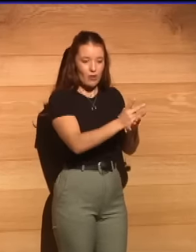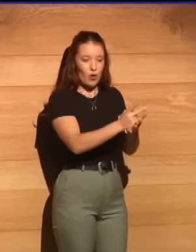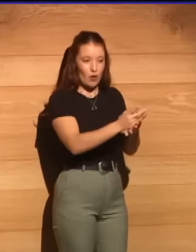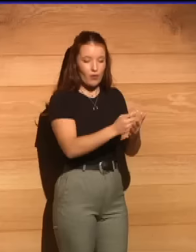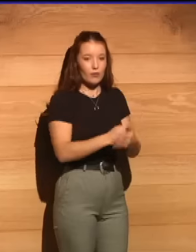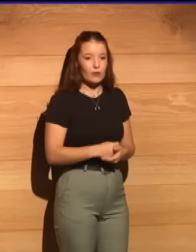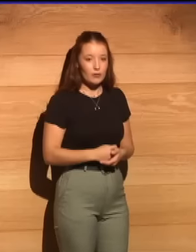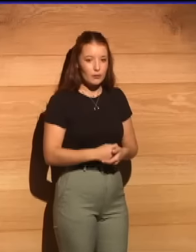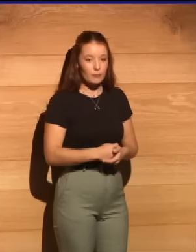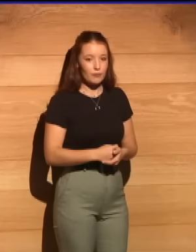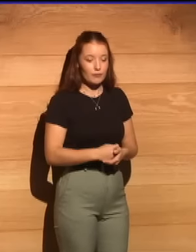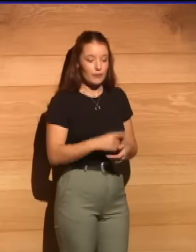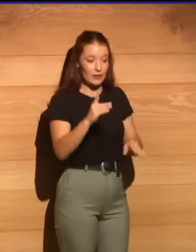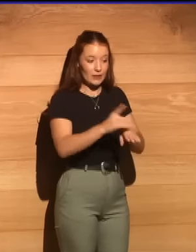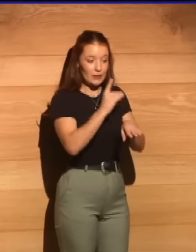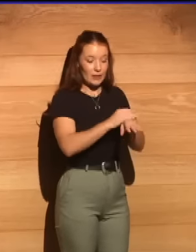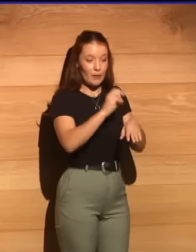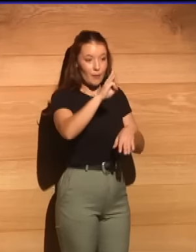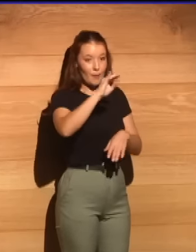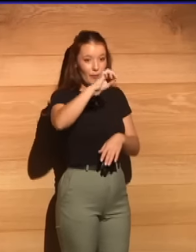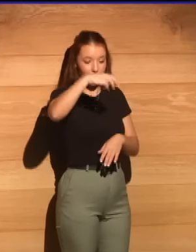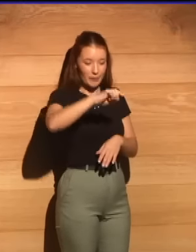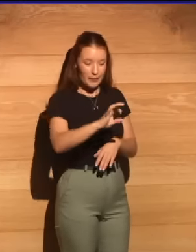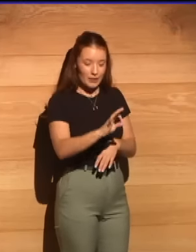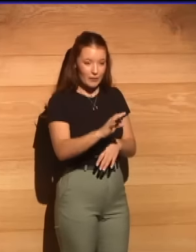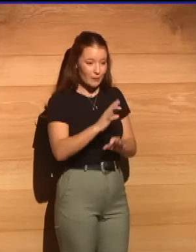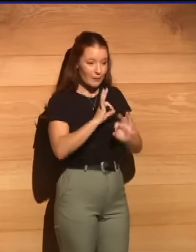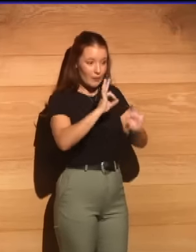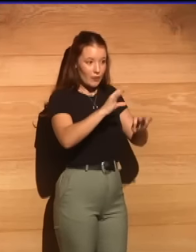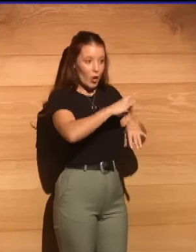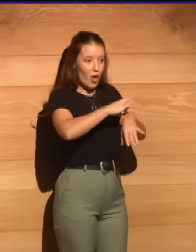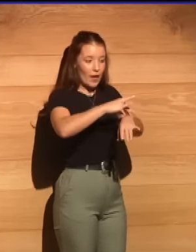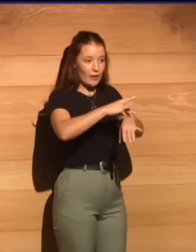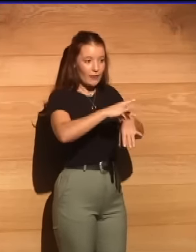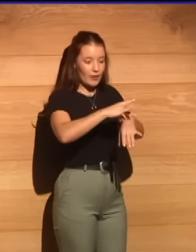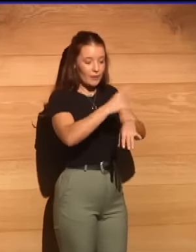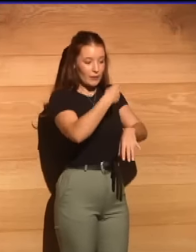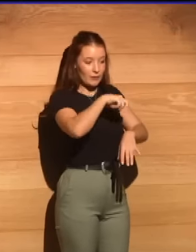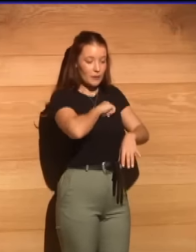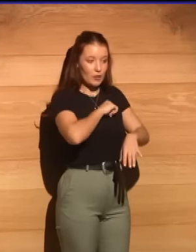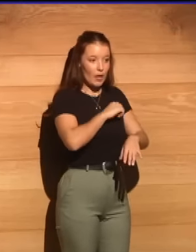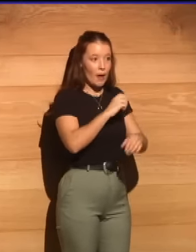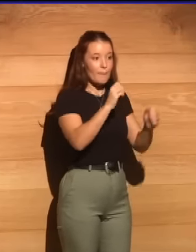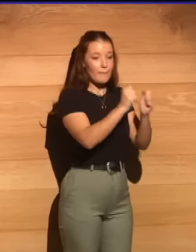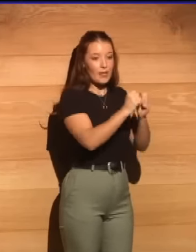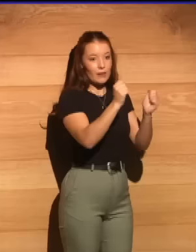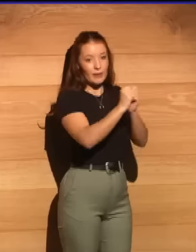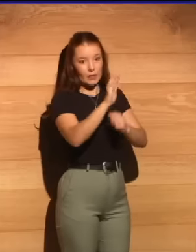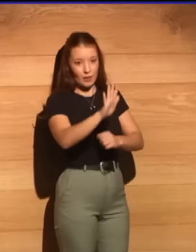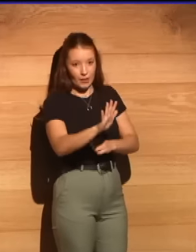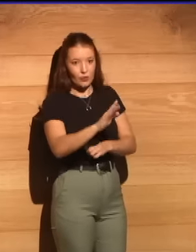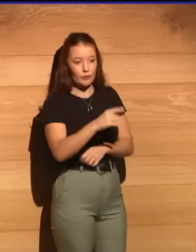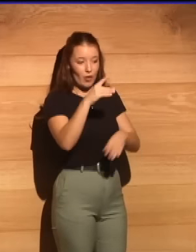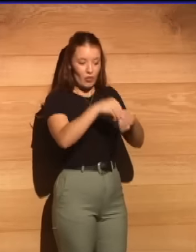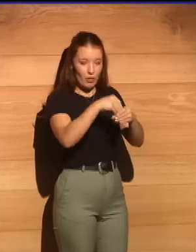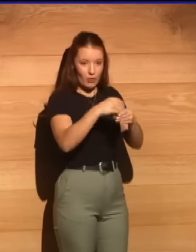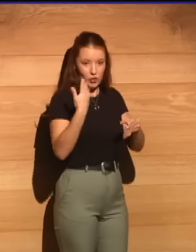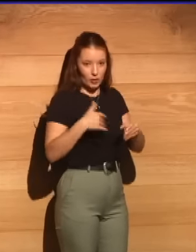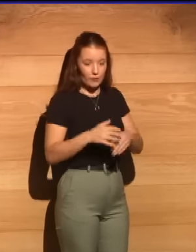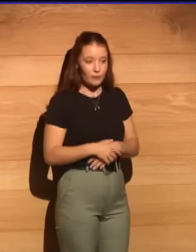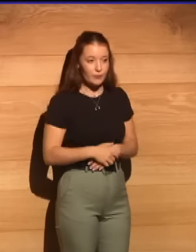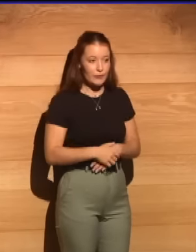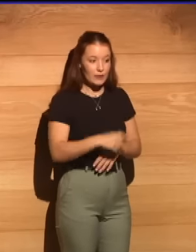que también está puesto dentro de la Agenda España Digital 2025. ¿Cuál es el reto allí? El reto es que España, el 90% del tejido empresarial